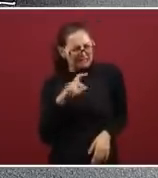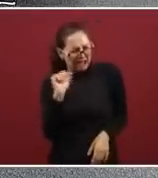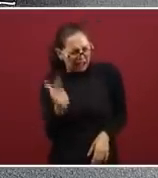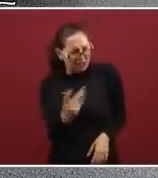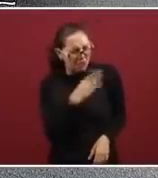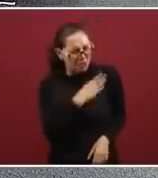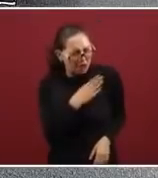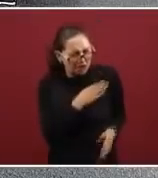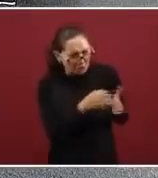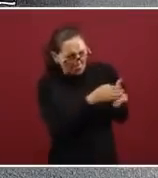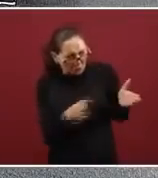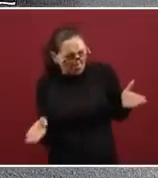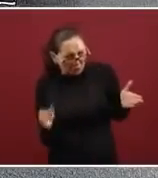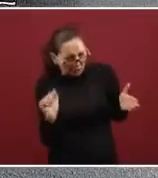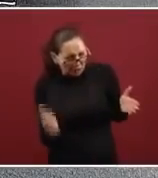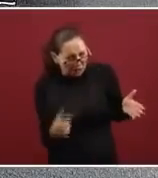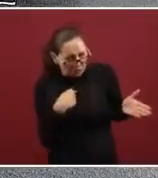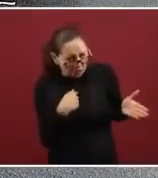¿Ah?